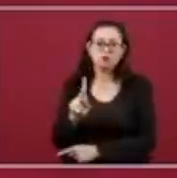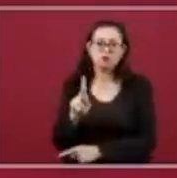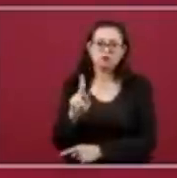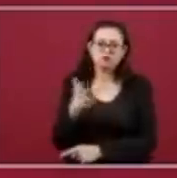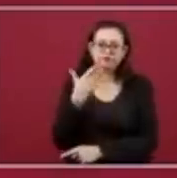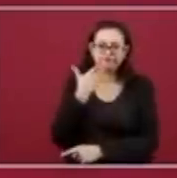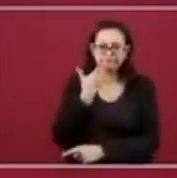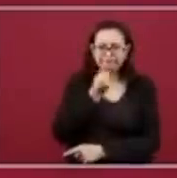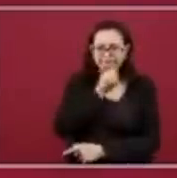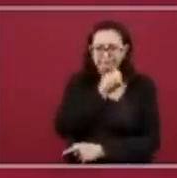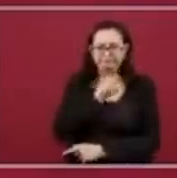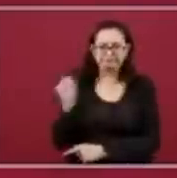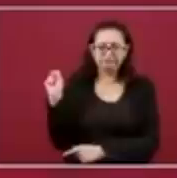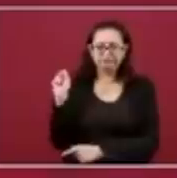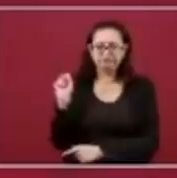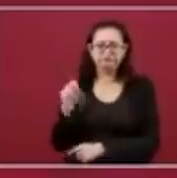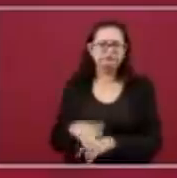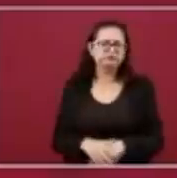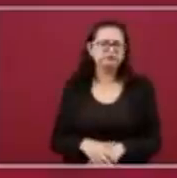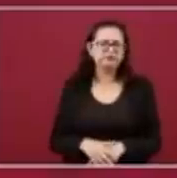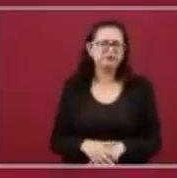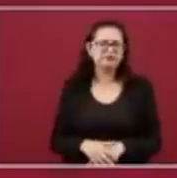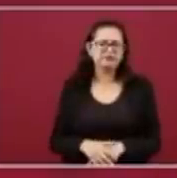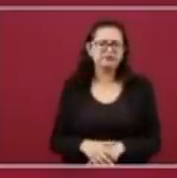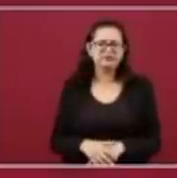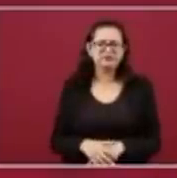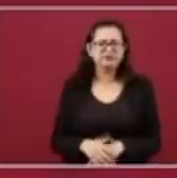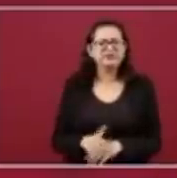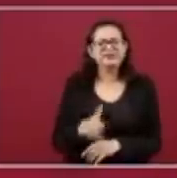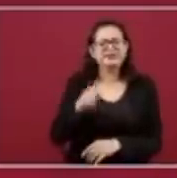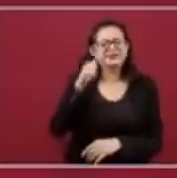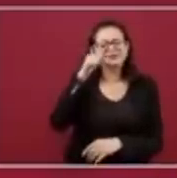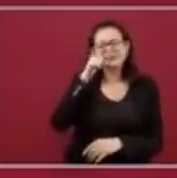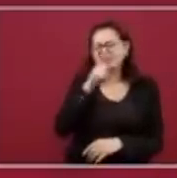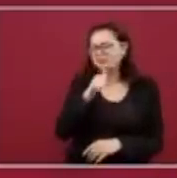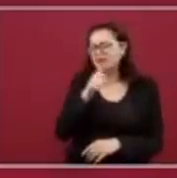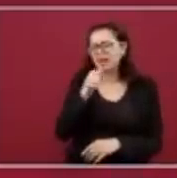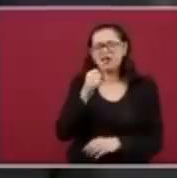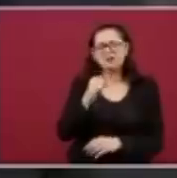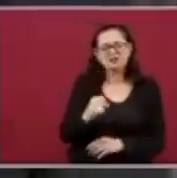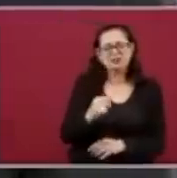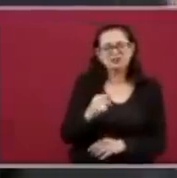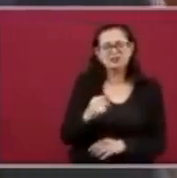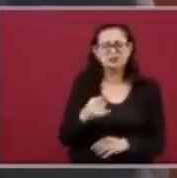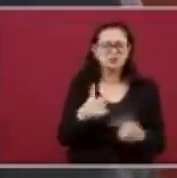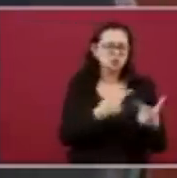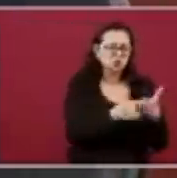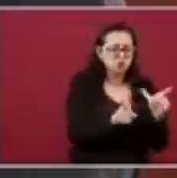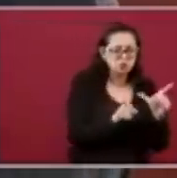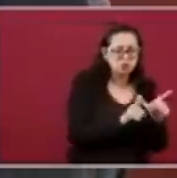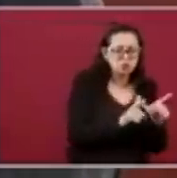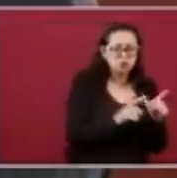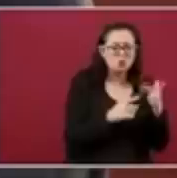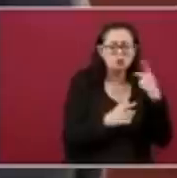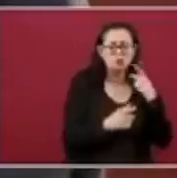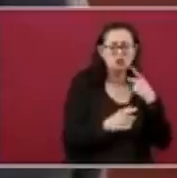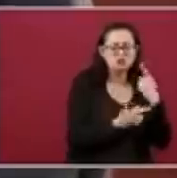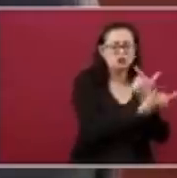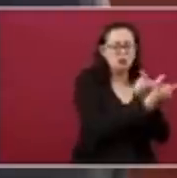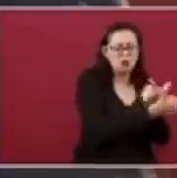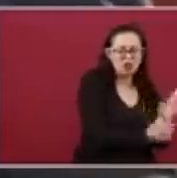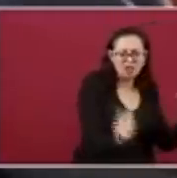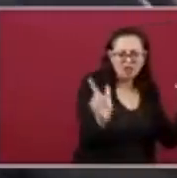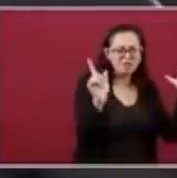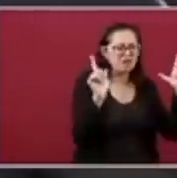Siempre ha habido un agrupamiento político liberal y un agrupamiento político